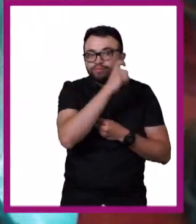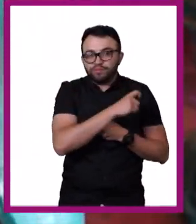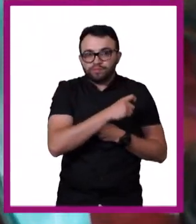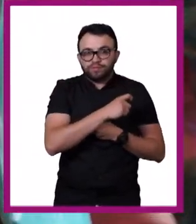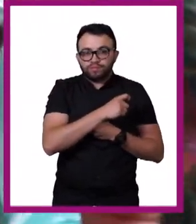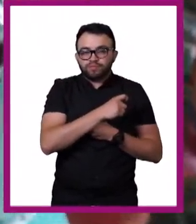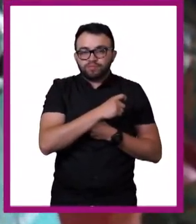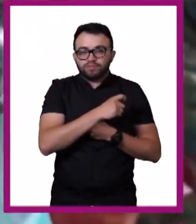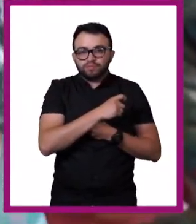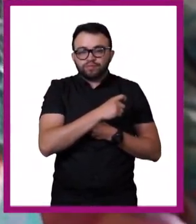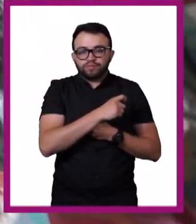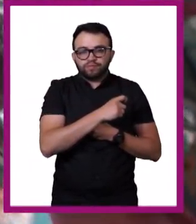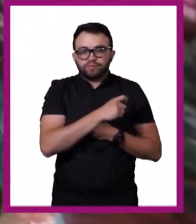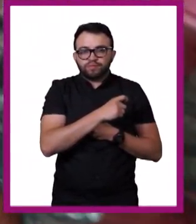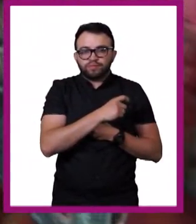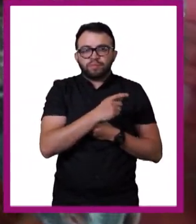embargo,